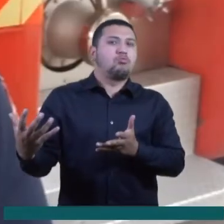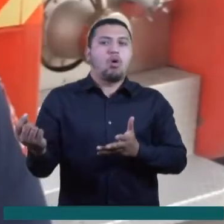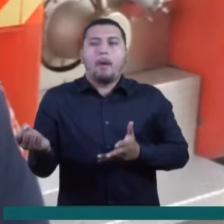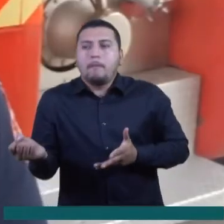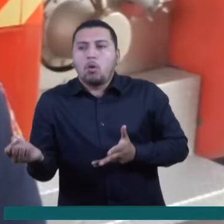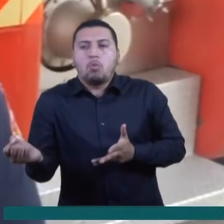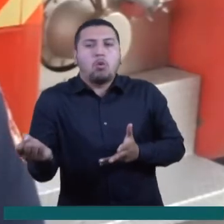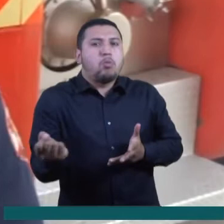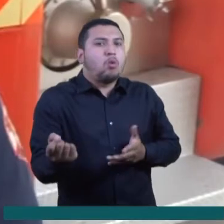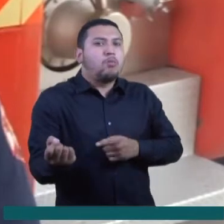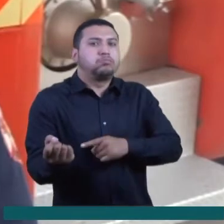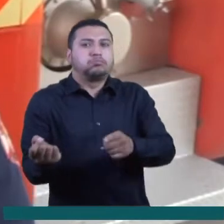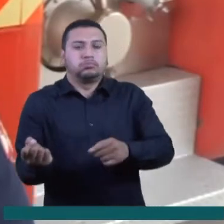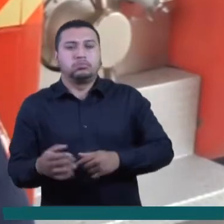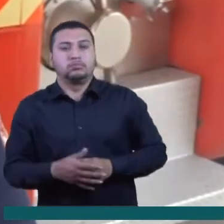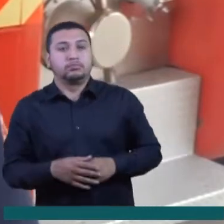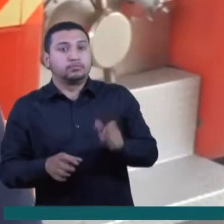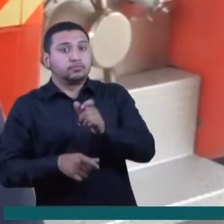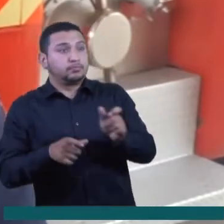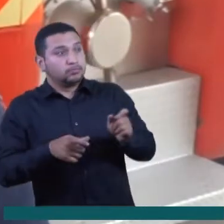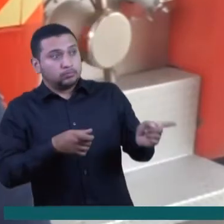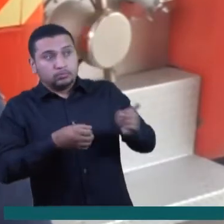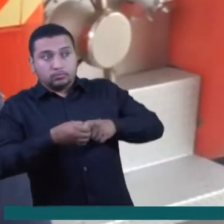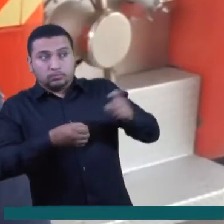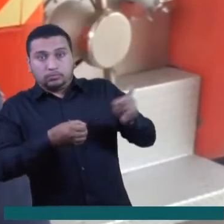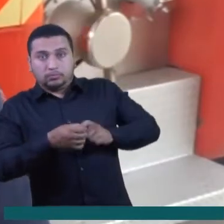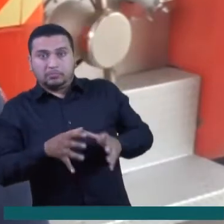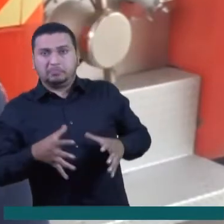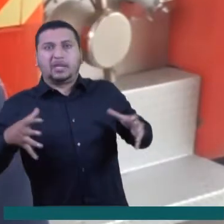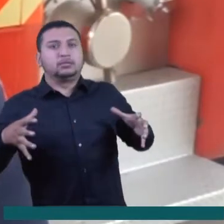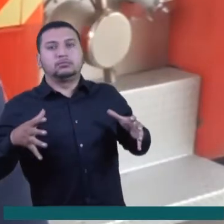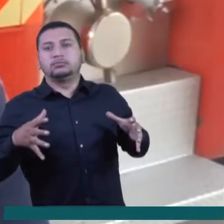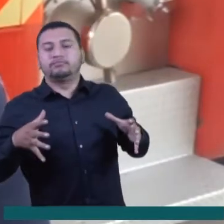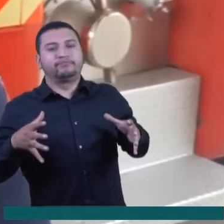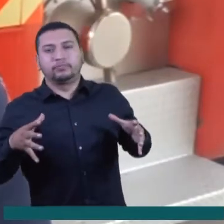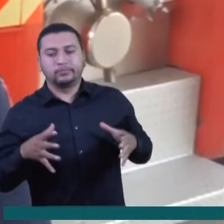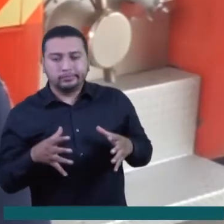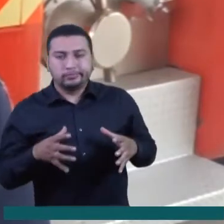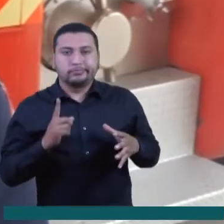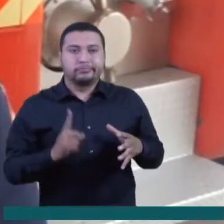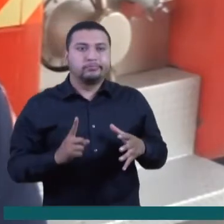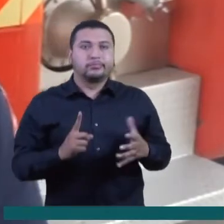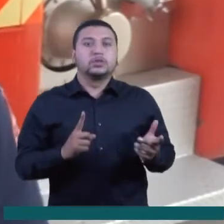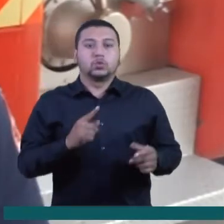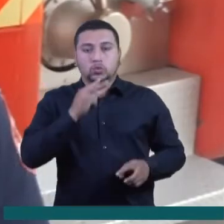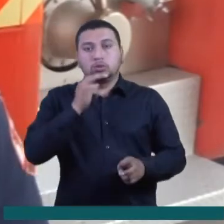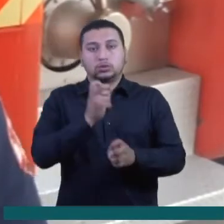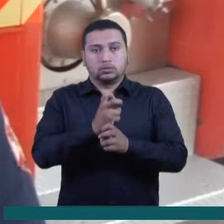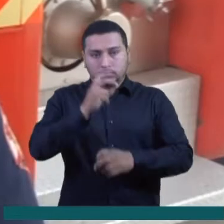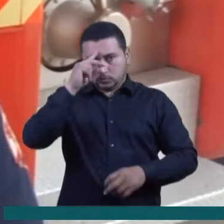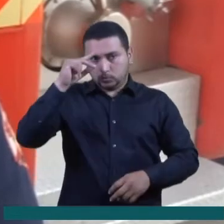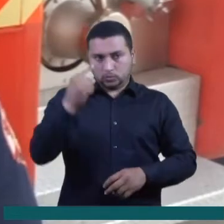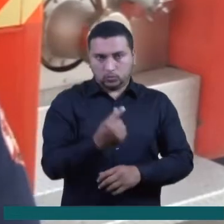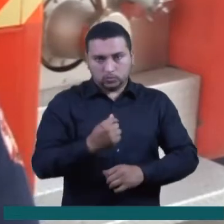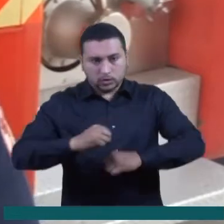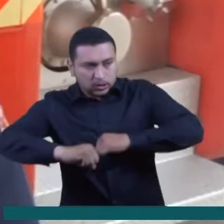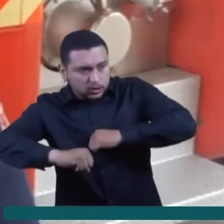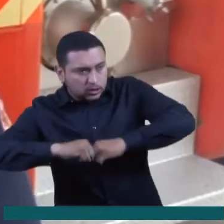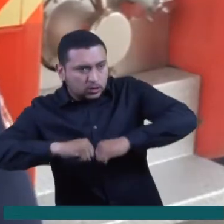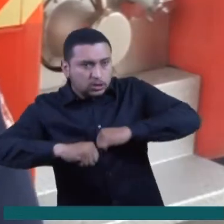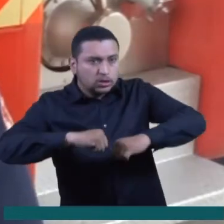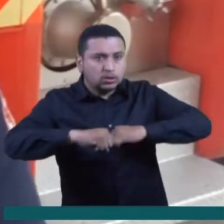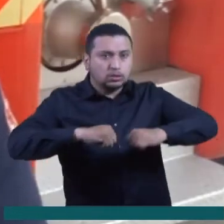Entonces son muy pocos las personas que ingresan acá al cuerpo, tanto por el esfuerzo físico como